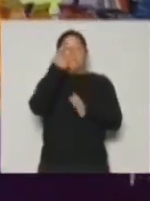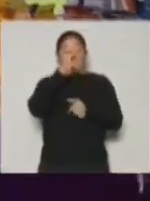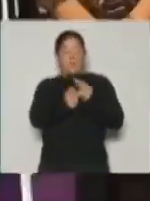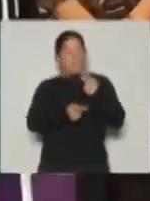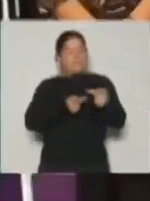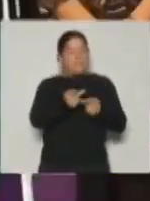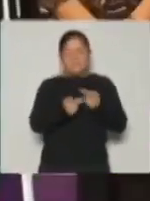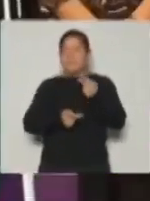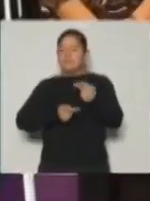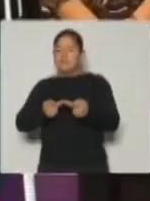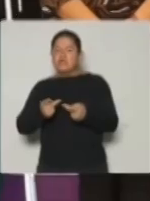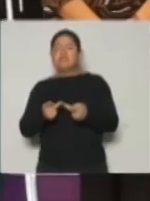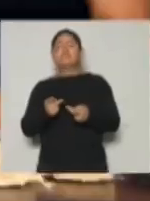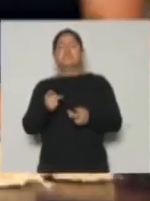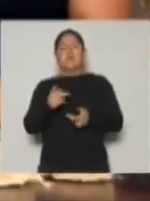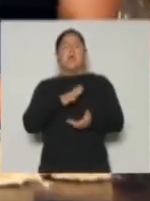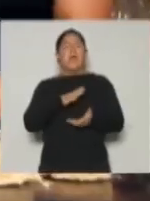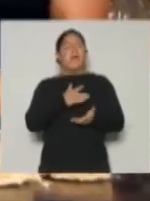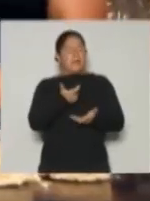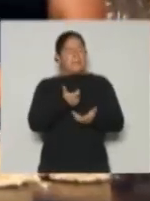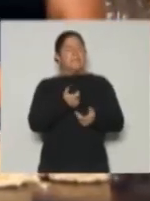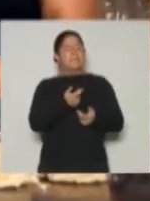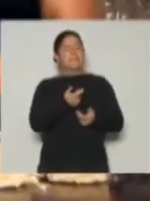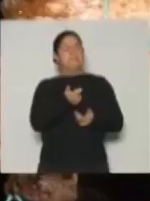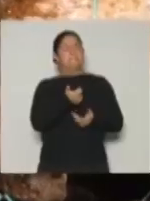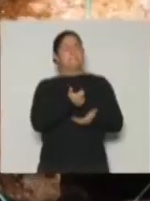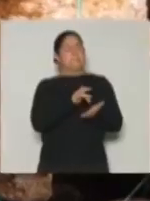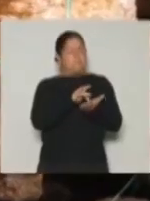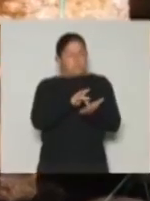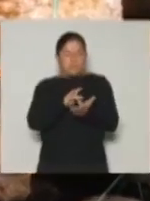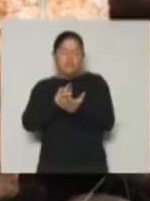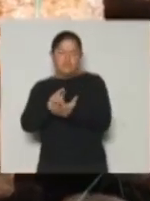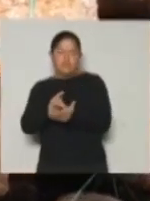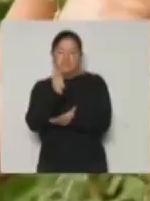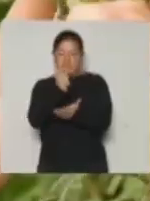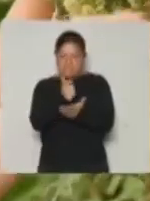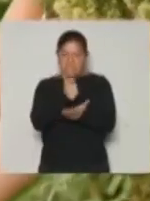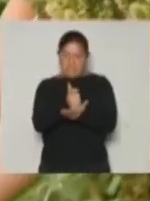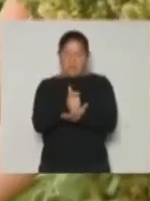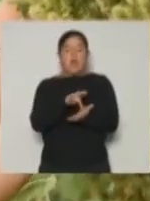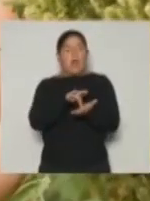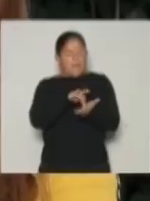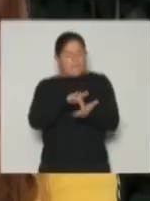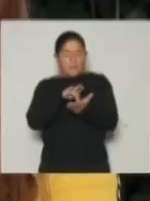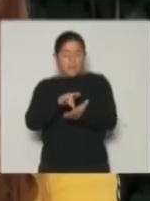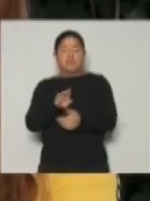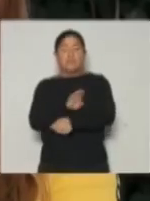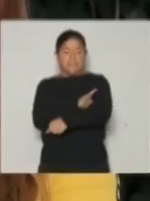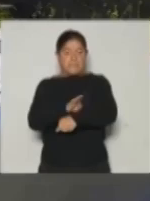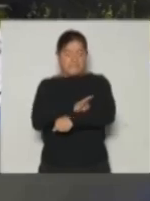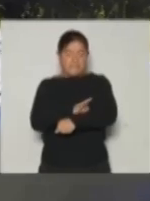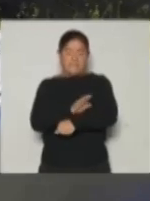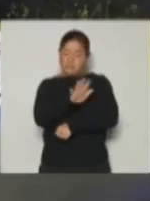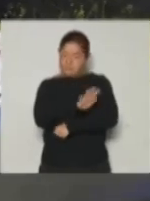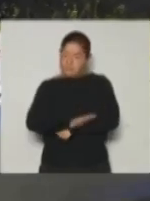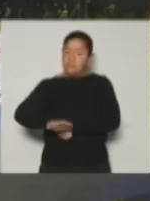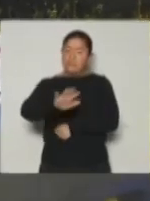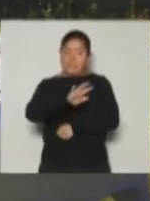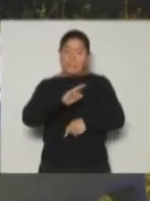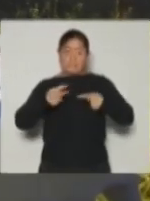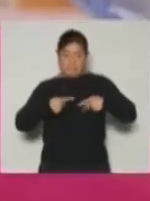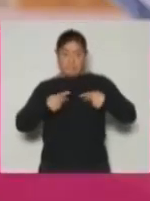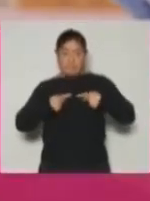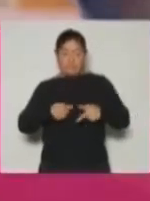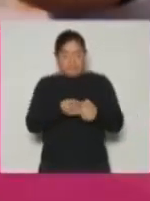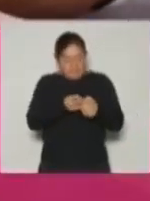microcréditos financiamientos subsidios y apoyos económicos en beneficio de